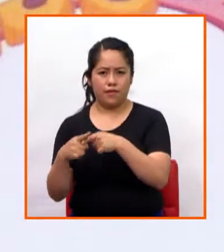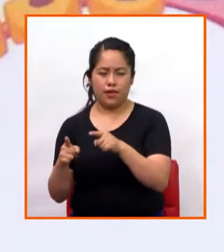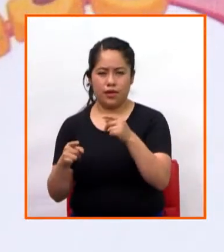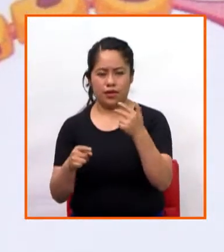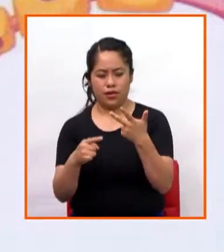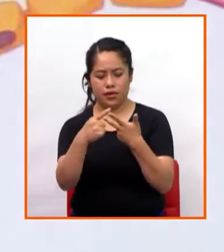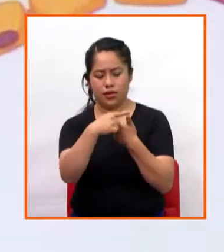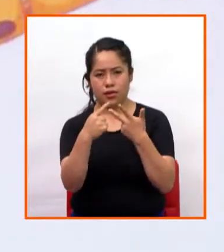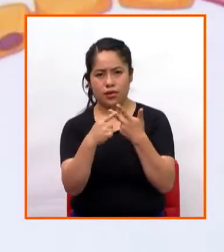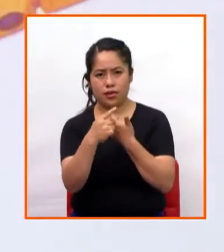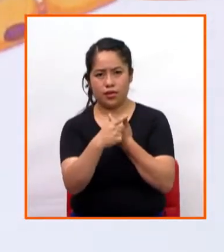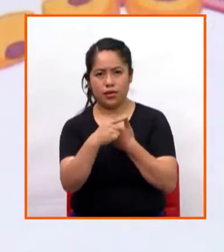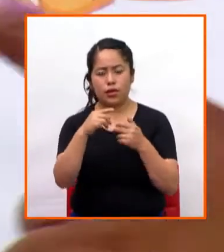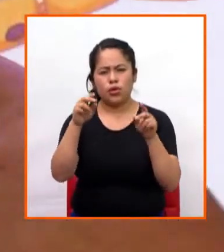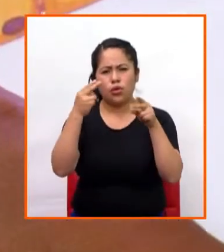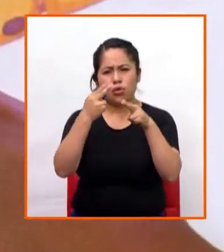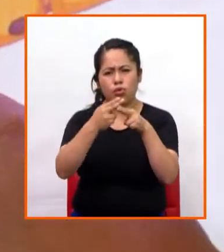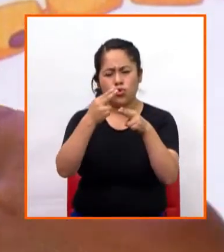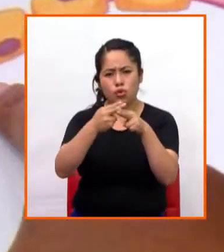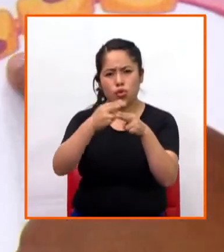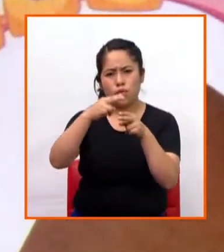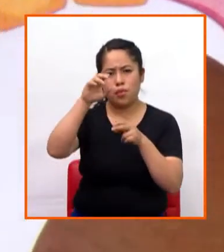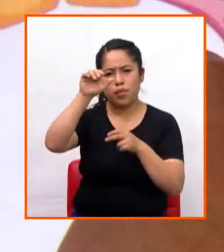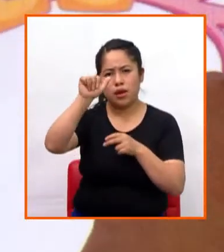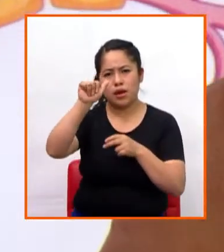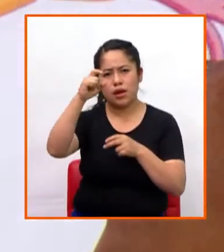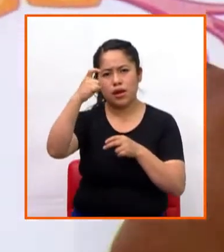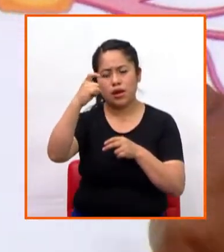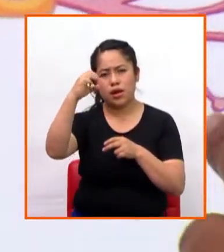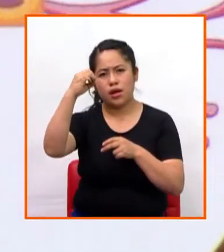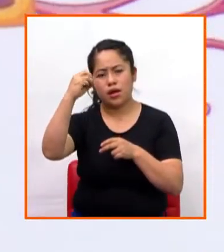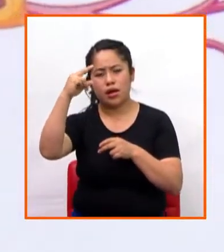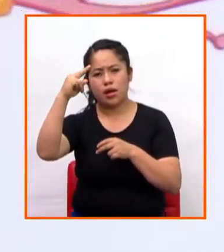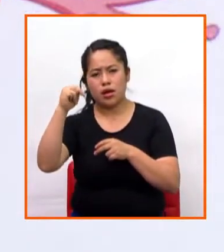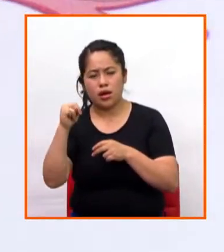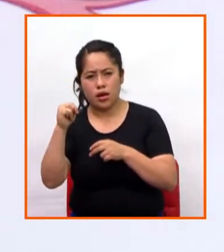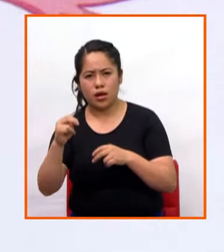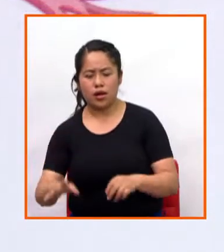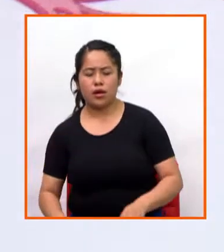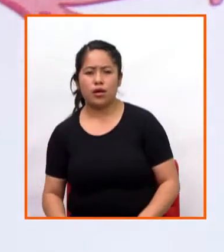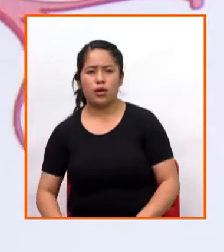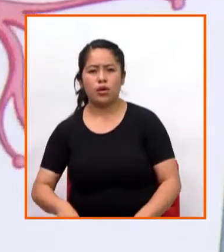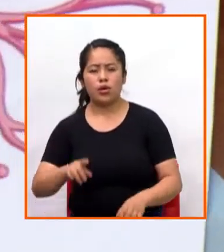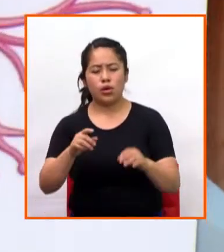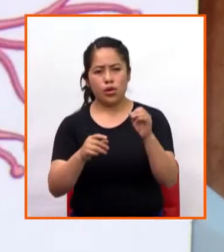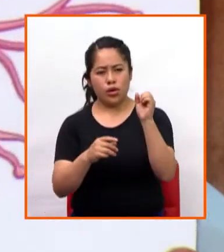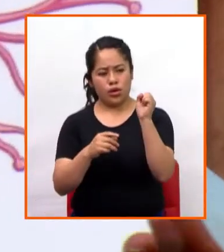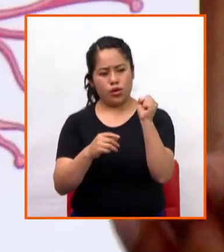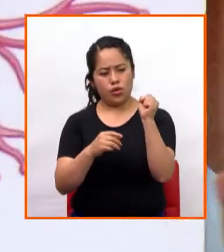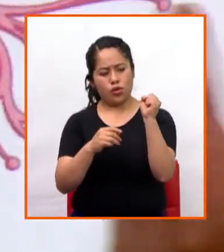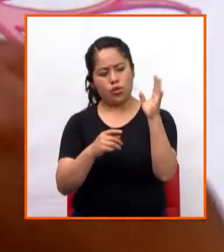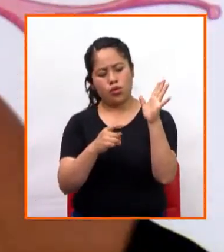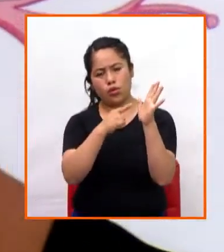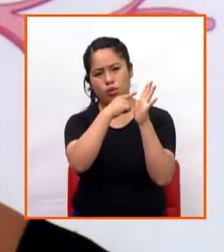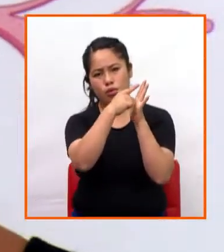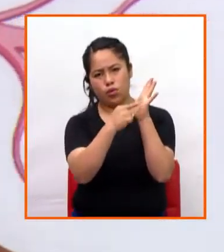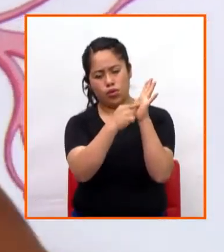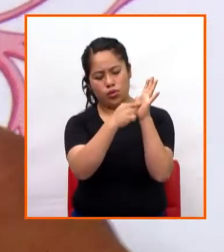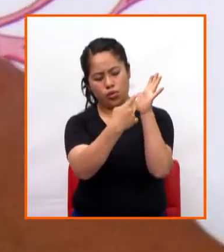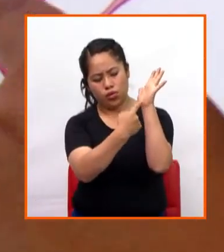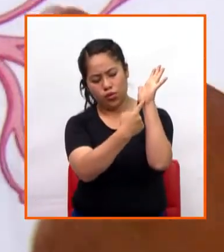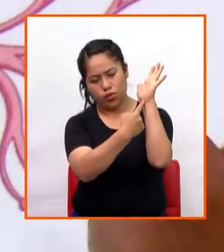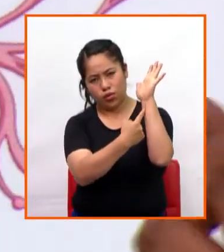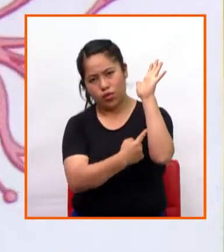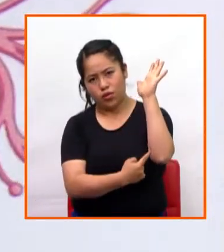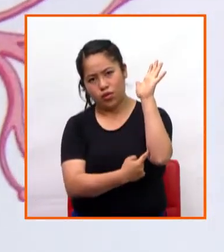el axón. El axón es una sola prolongación que va a tener la función de conducir los